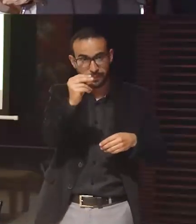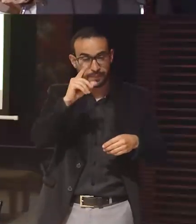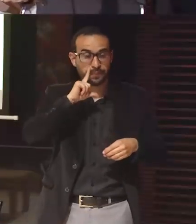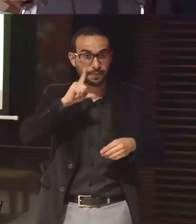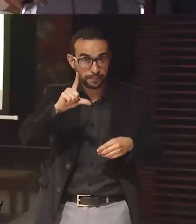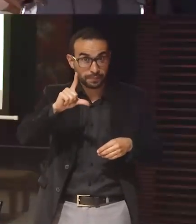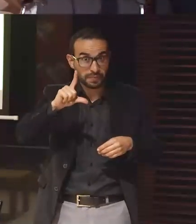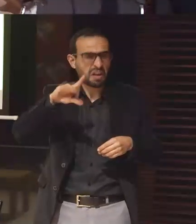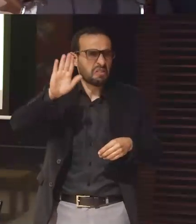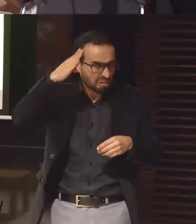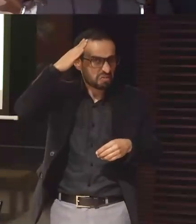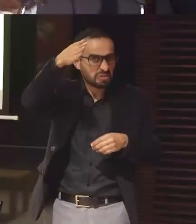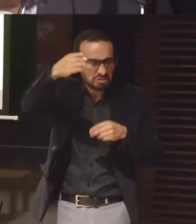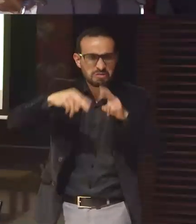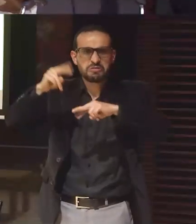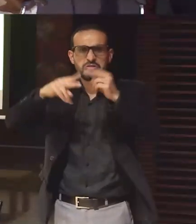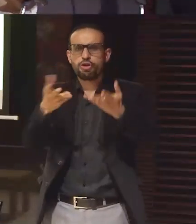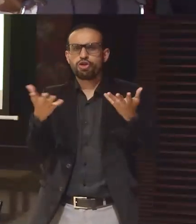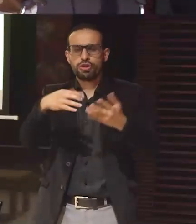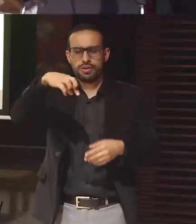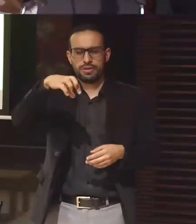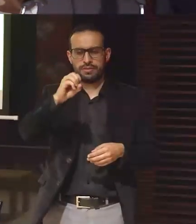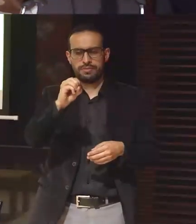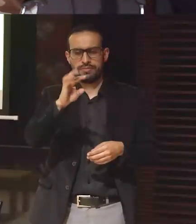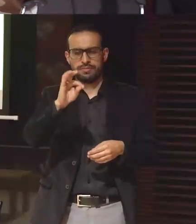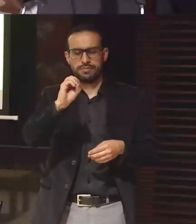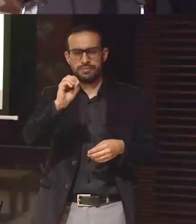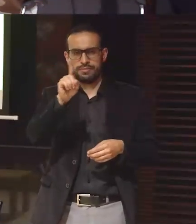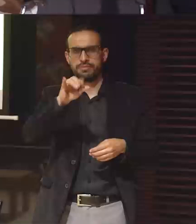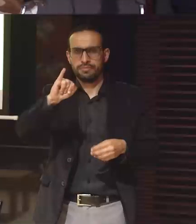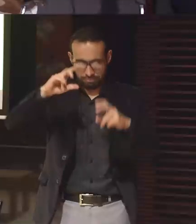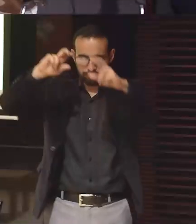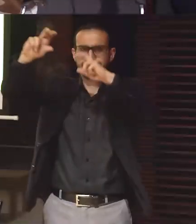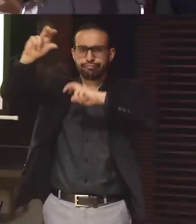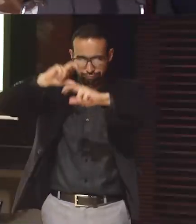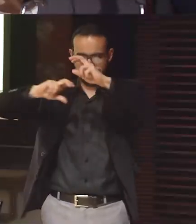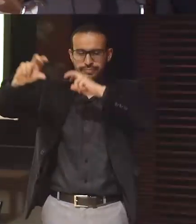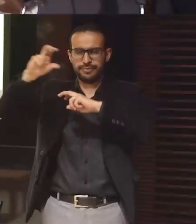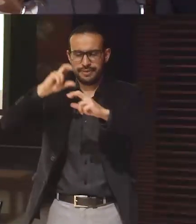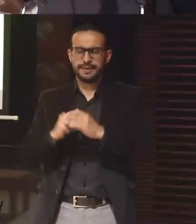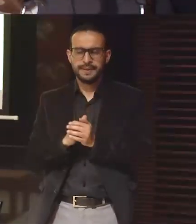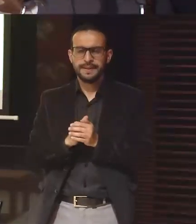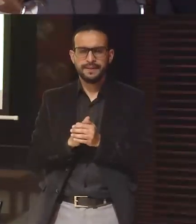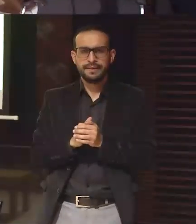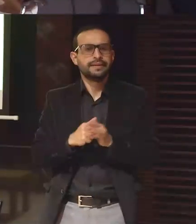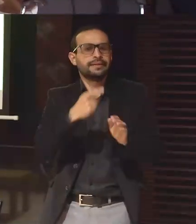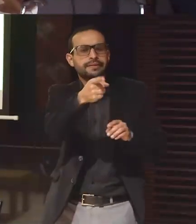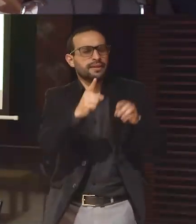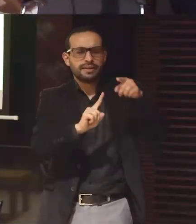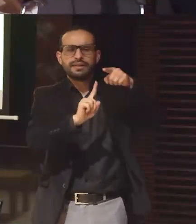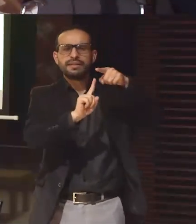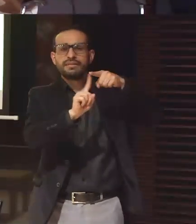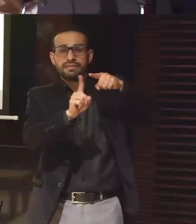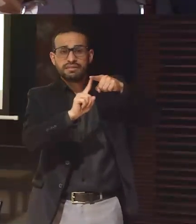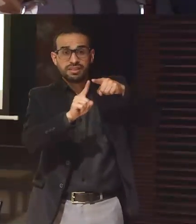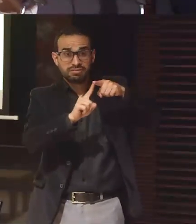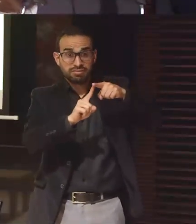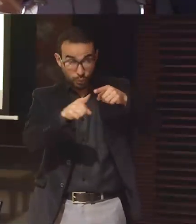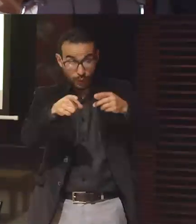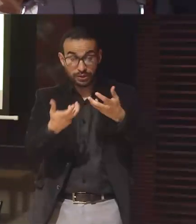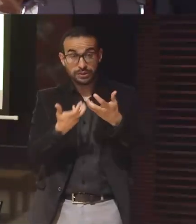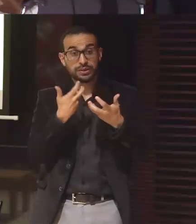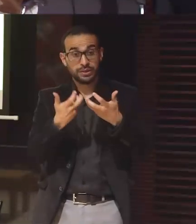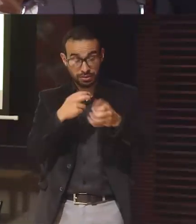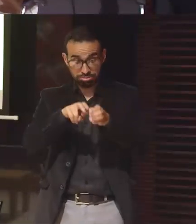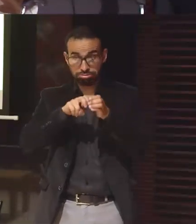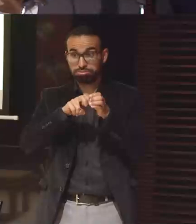Potosí. Entonces, partiendo de esa base, digamos, lo primero es entender Transmilenio como un sistema de transporte exitoso. No sé si